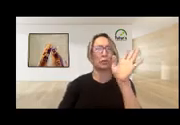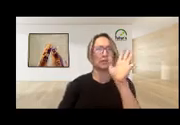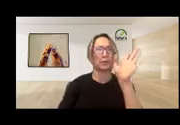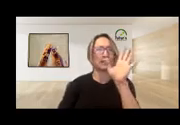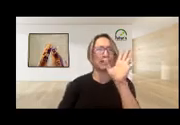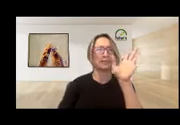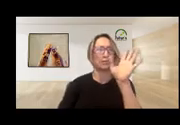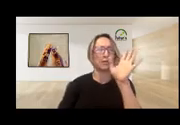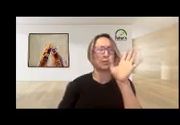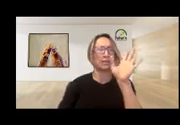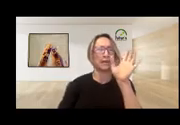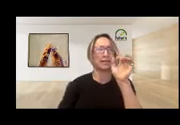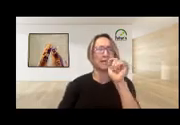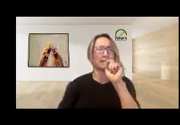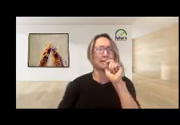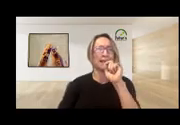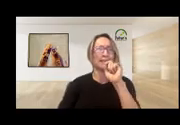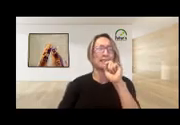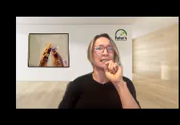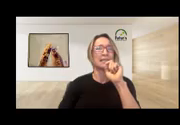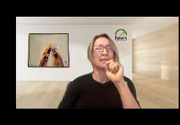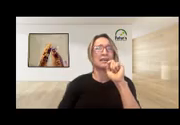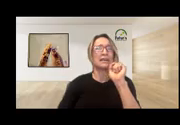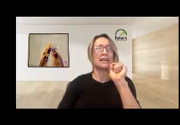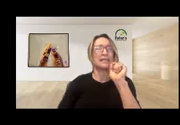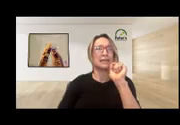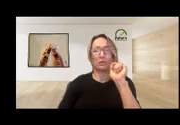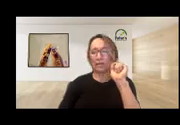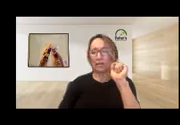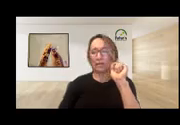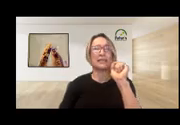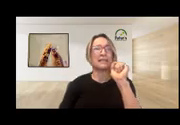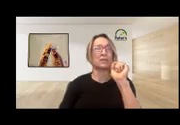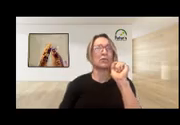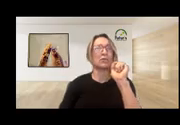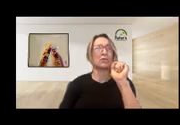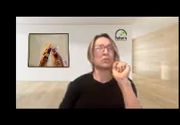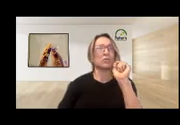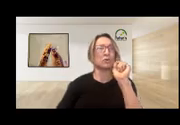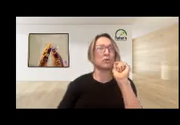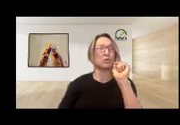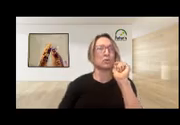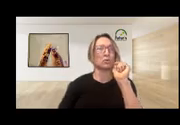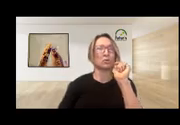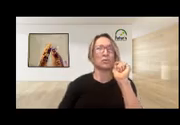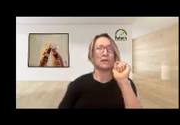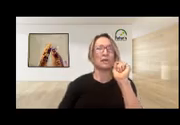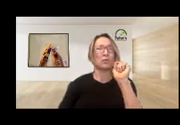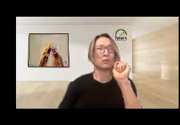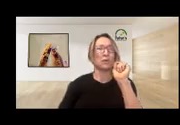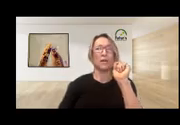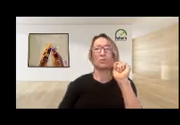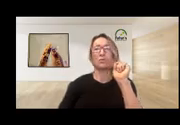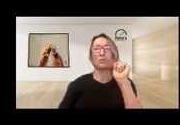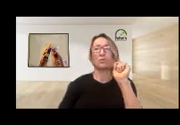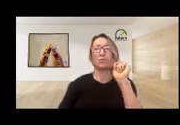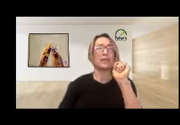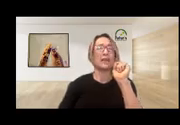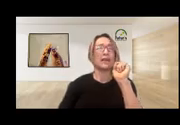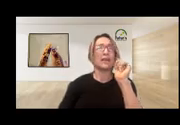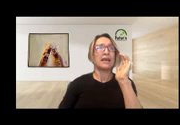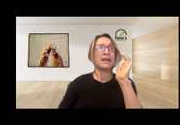y rinoceronte, ¿verdad? Es una cosa extraña. Lastimosamente ya no los tenemos hoy con nosotros, a ninguno